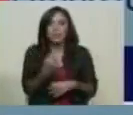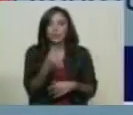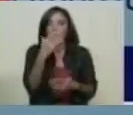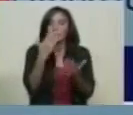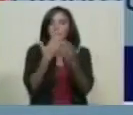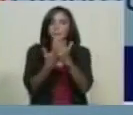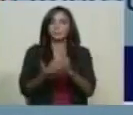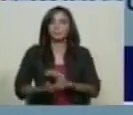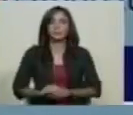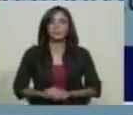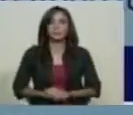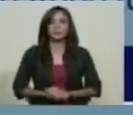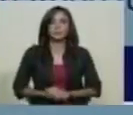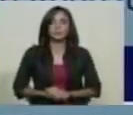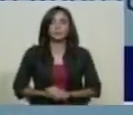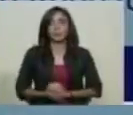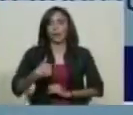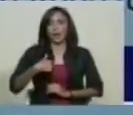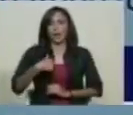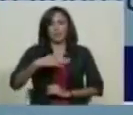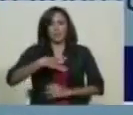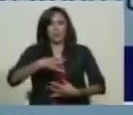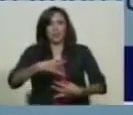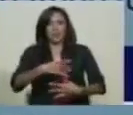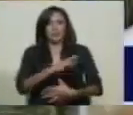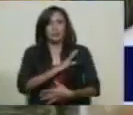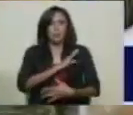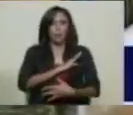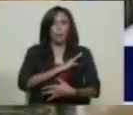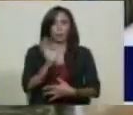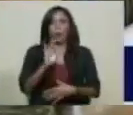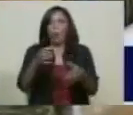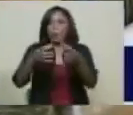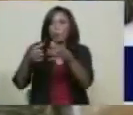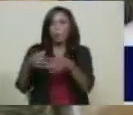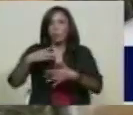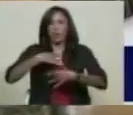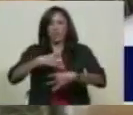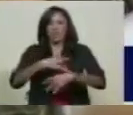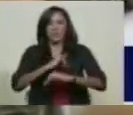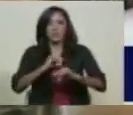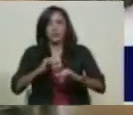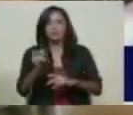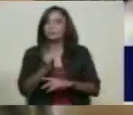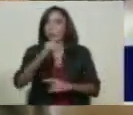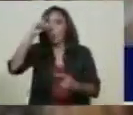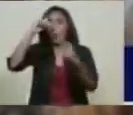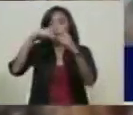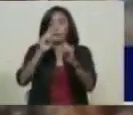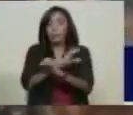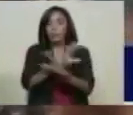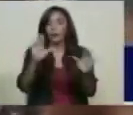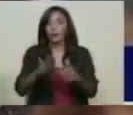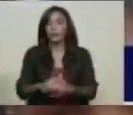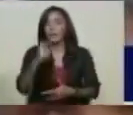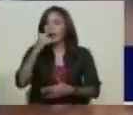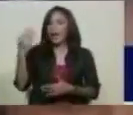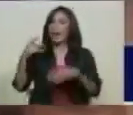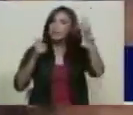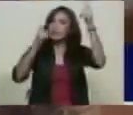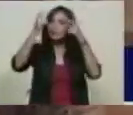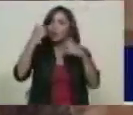de ambiciones personales, de grupos, no, a cumplir la tarea. Lo hizo nuestro comandante Hugo